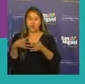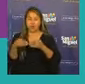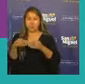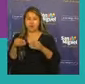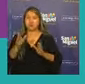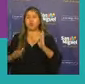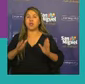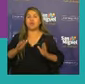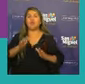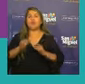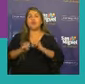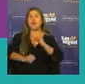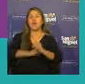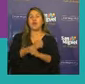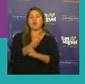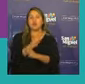el